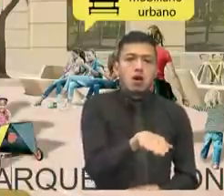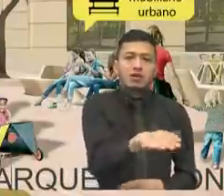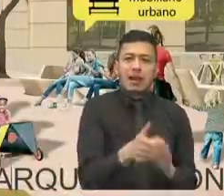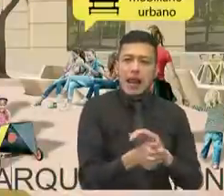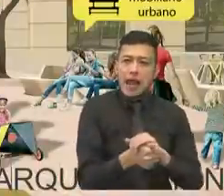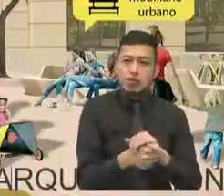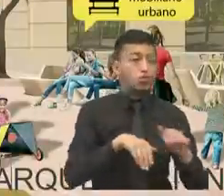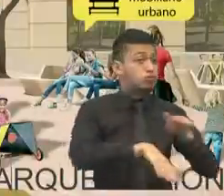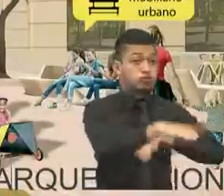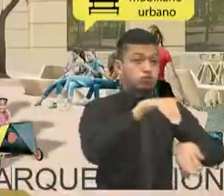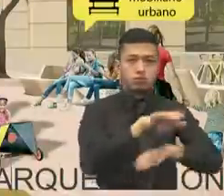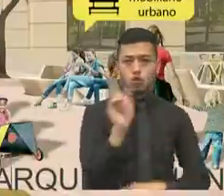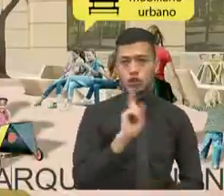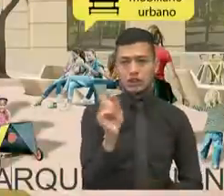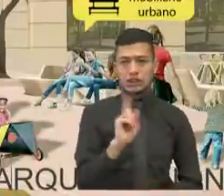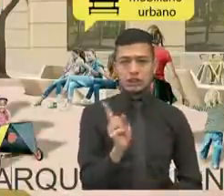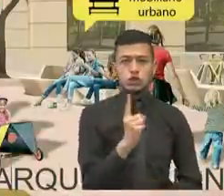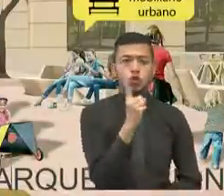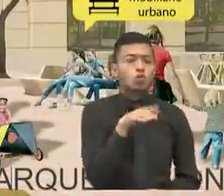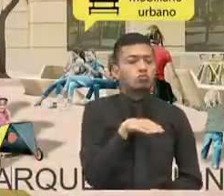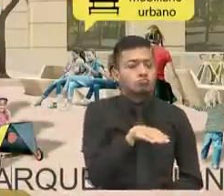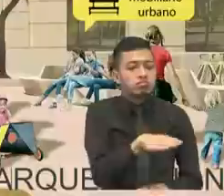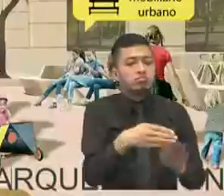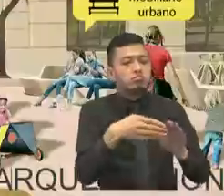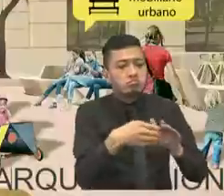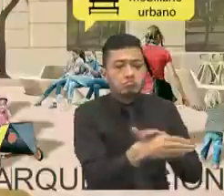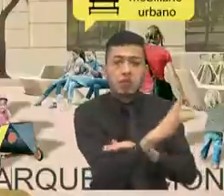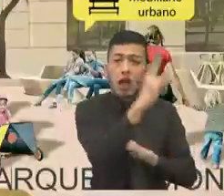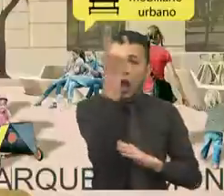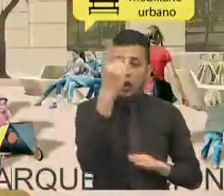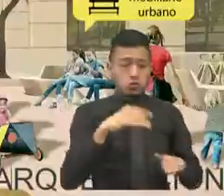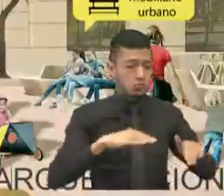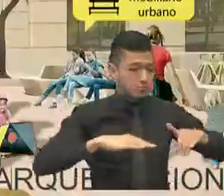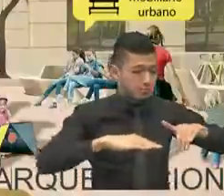paso, sino de acceso.